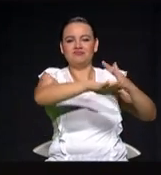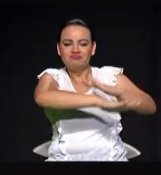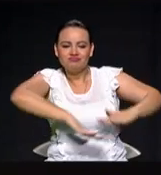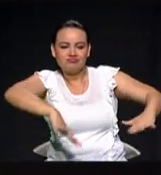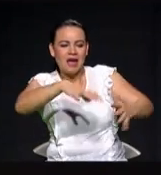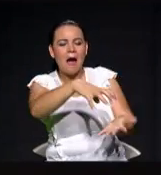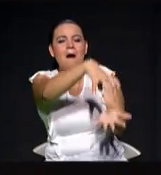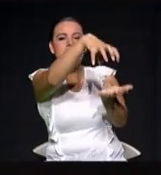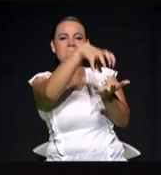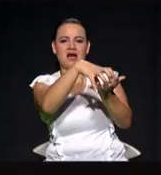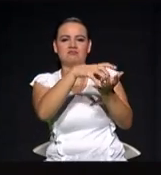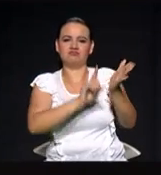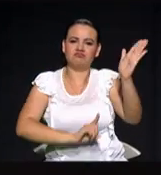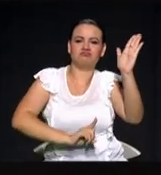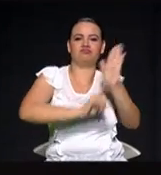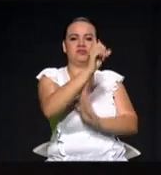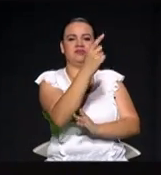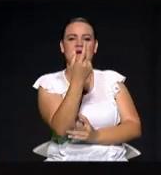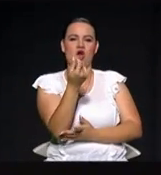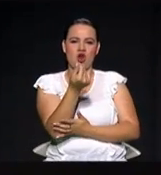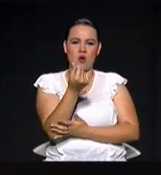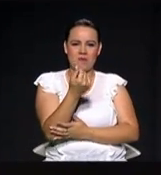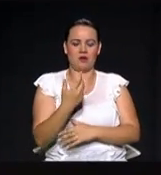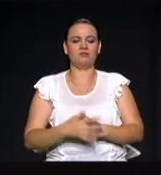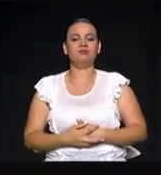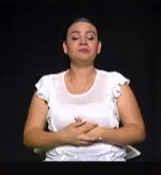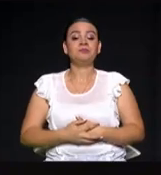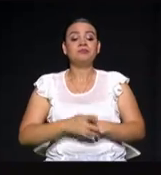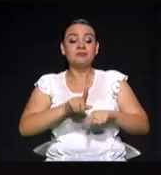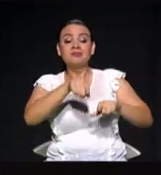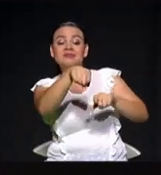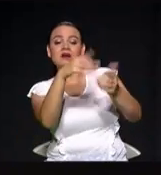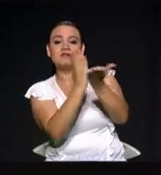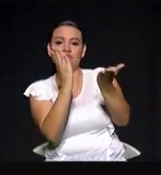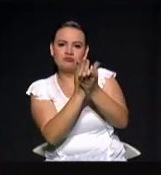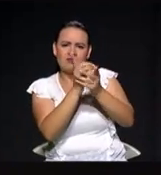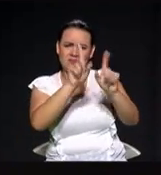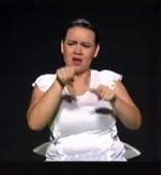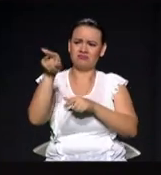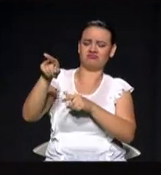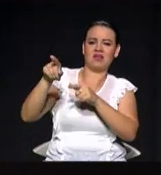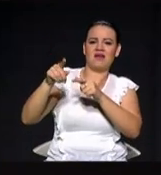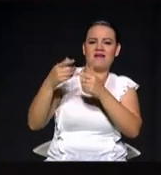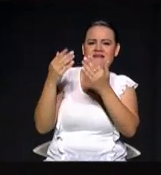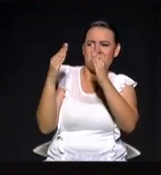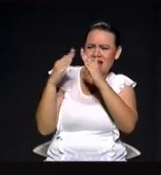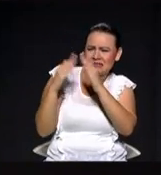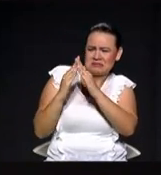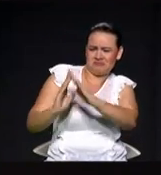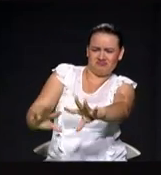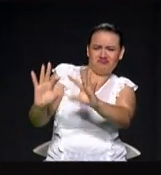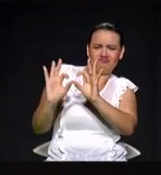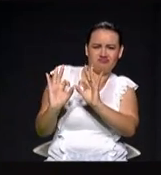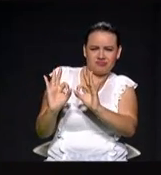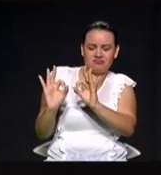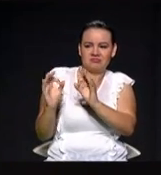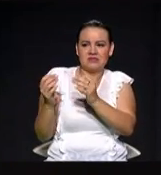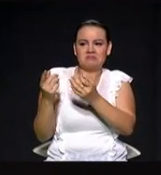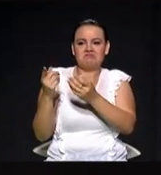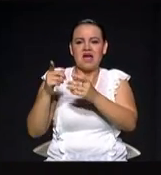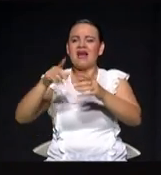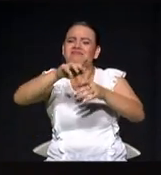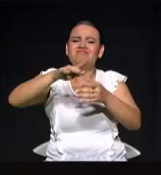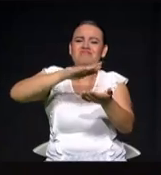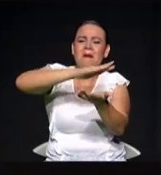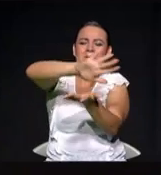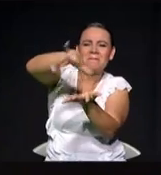nosotros vemos como el centro tiene una gran oportunidad de hacer vivienda vivienda sostenible con buenos parques y esa manera nosotros podemos lograr